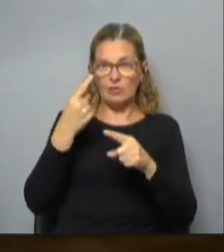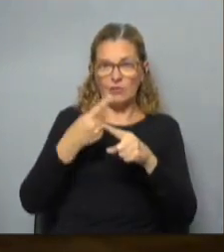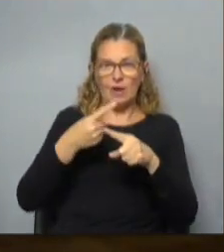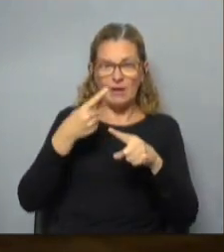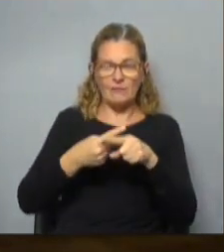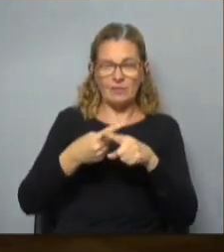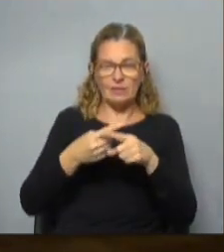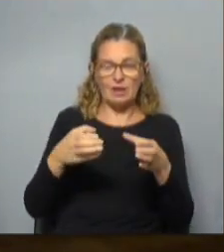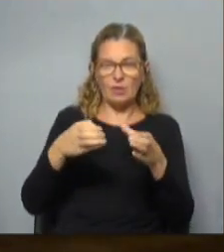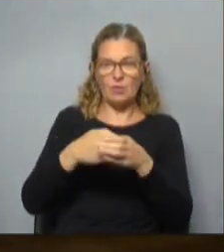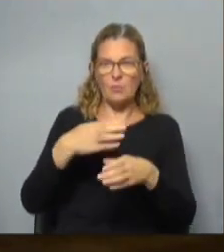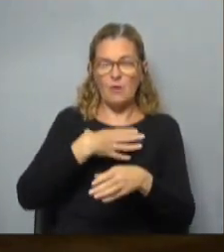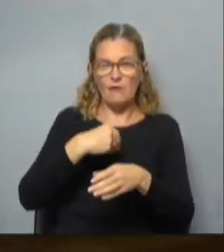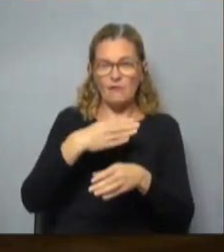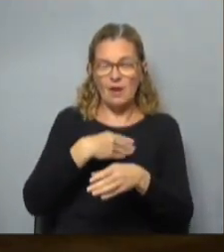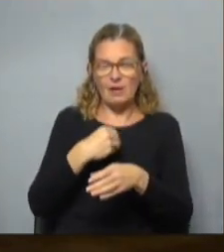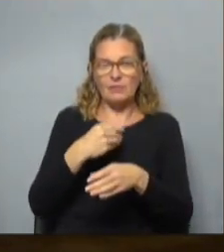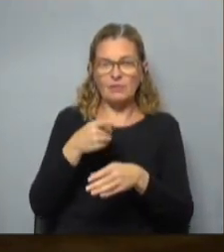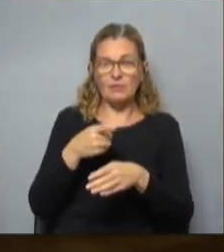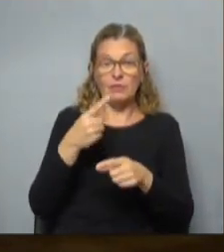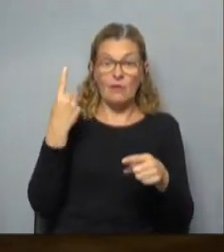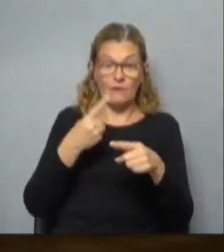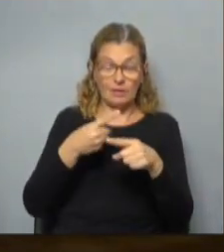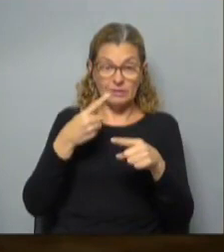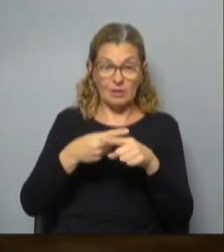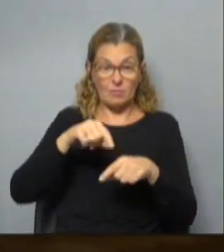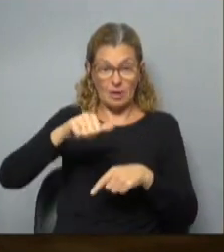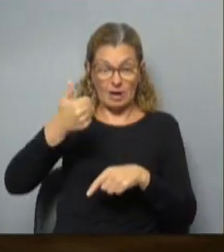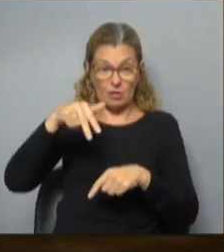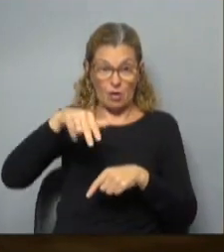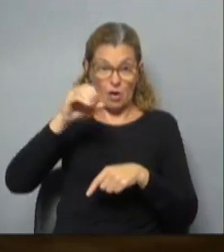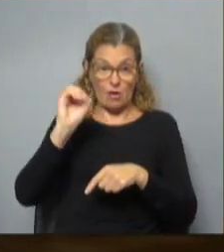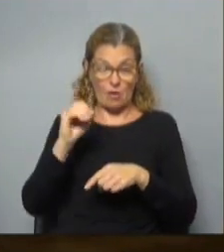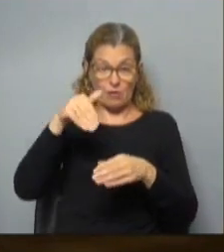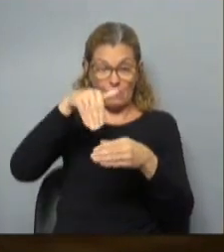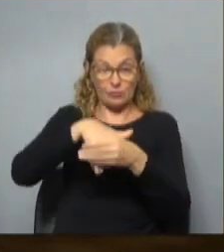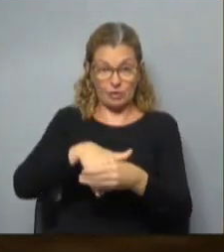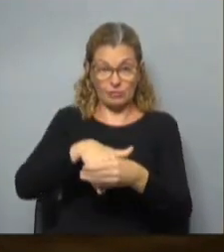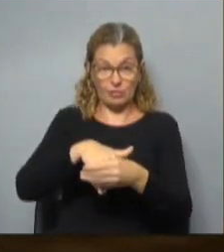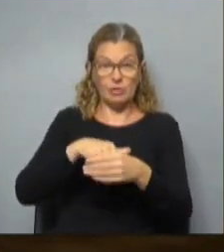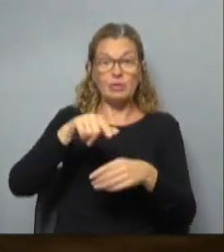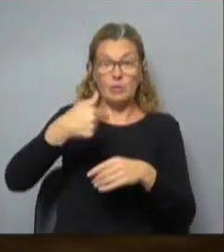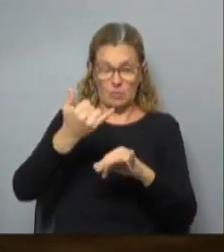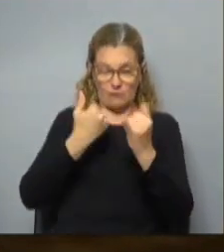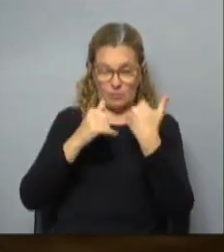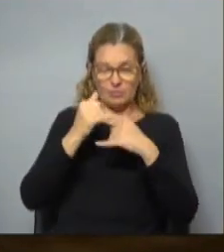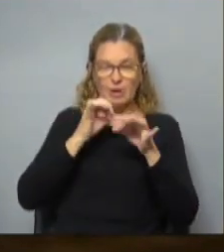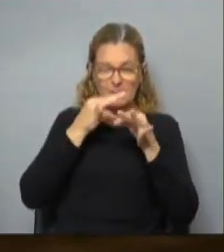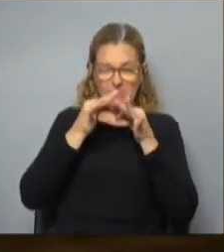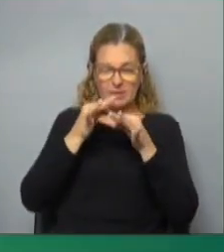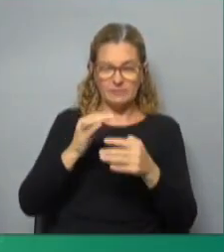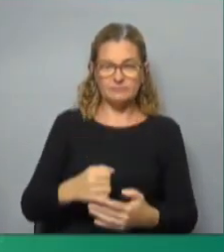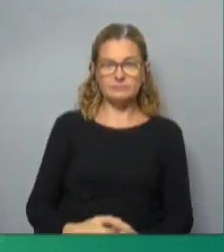del partido nacional concretamente en los festejos por la victoria del 'no' en el referéndum en seguida ampliamos esta información